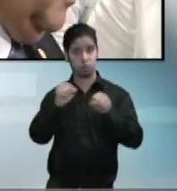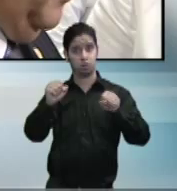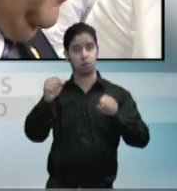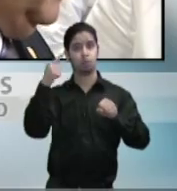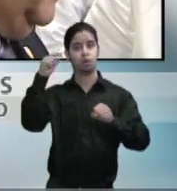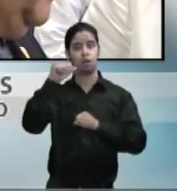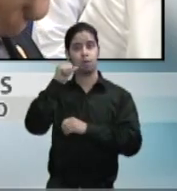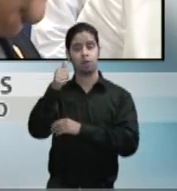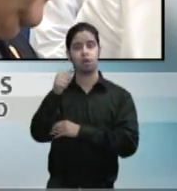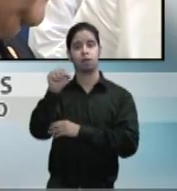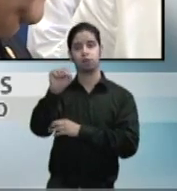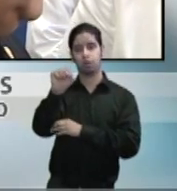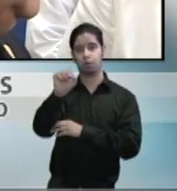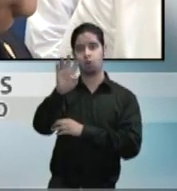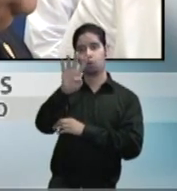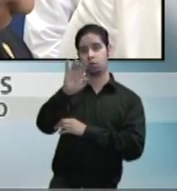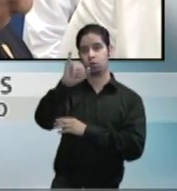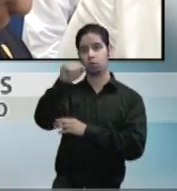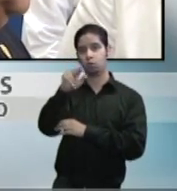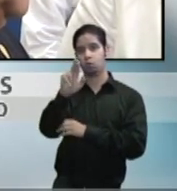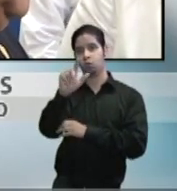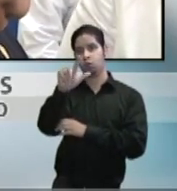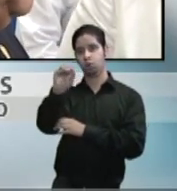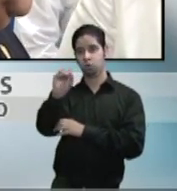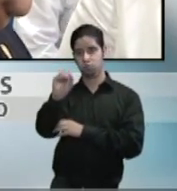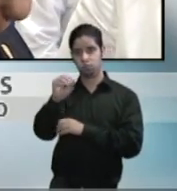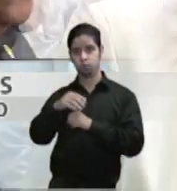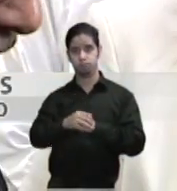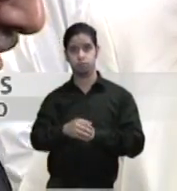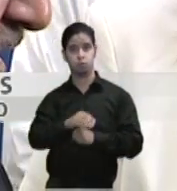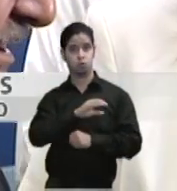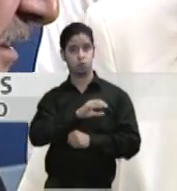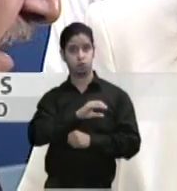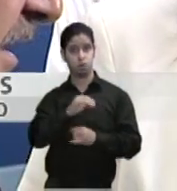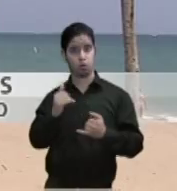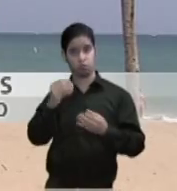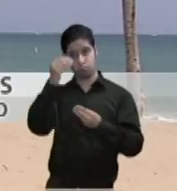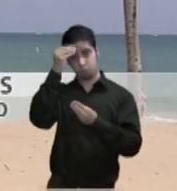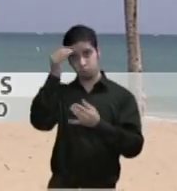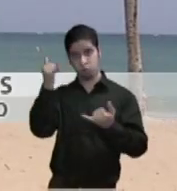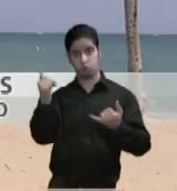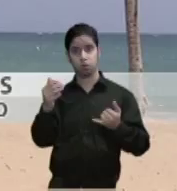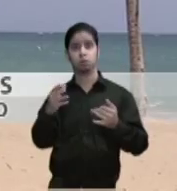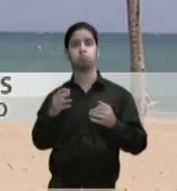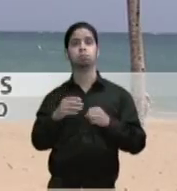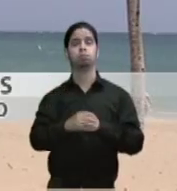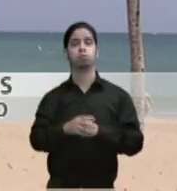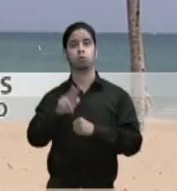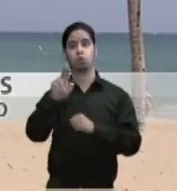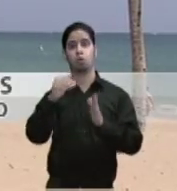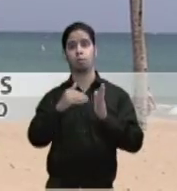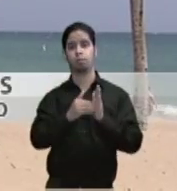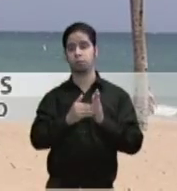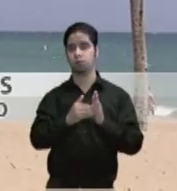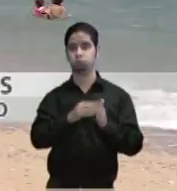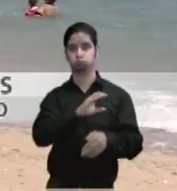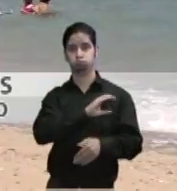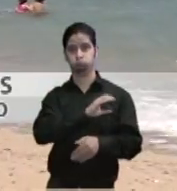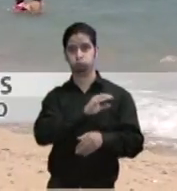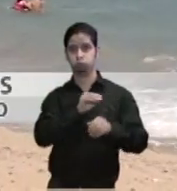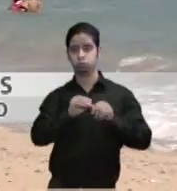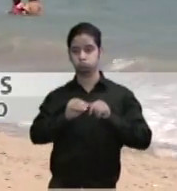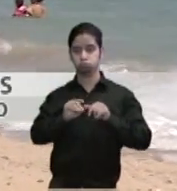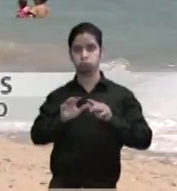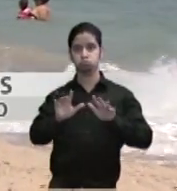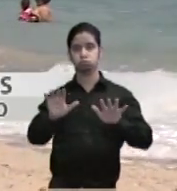4 de julio, el superintendente de la policía, José Caldero López, anunció hoy la movilización de más de 2.000 agentes en las zonas playeras de la